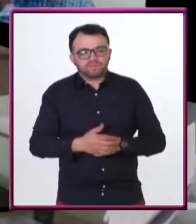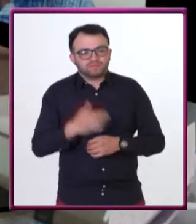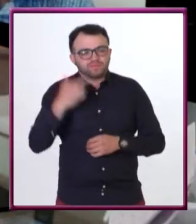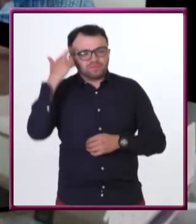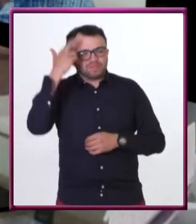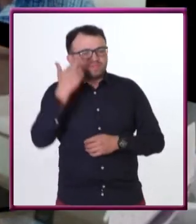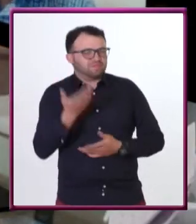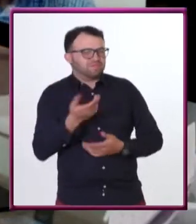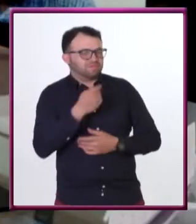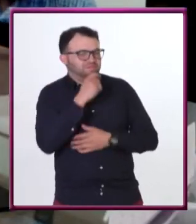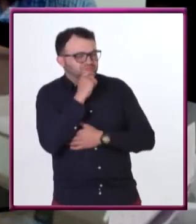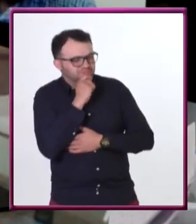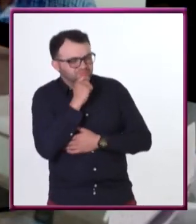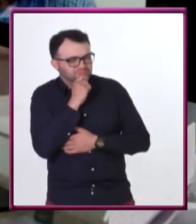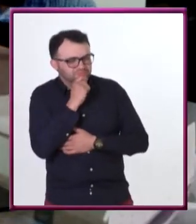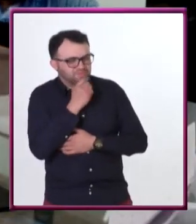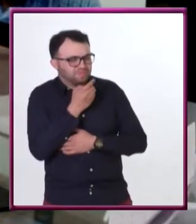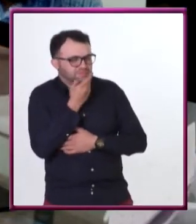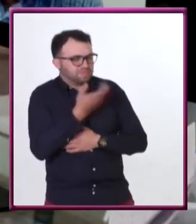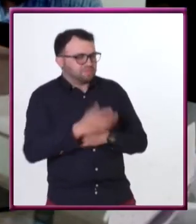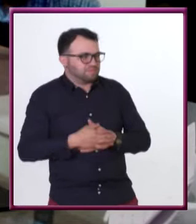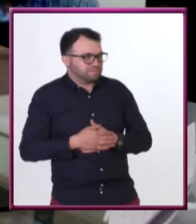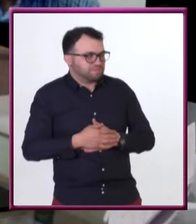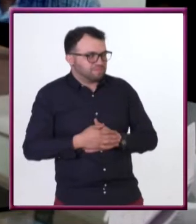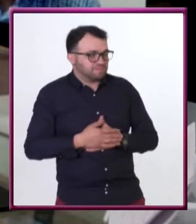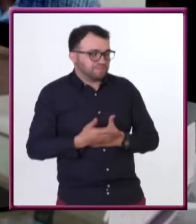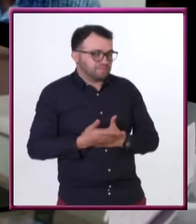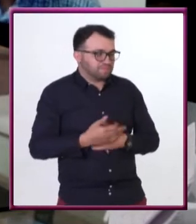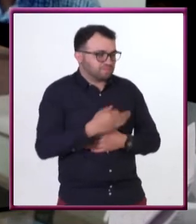sabio, en un acto de humildad le ofrece disculpas